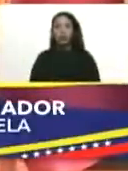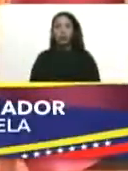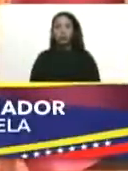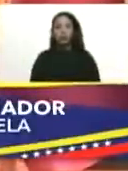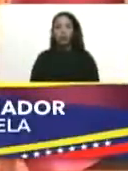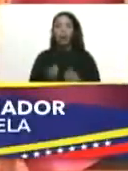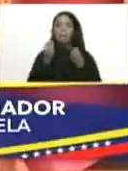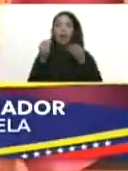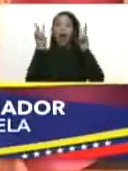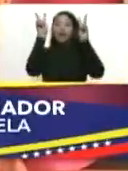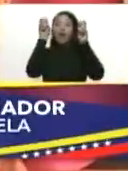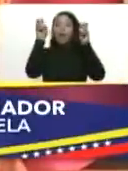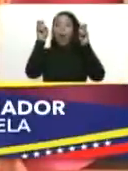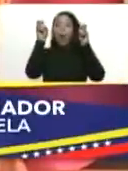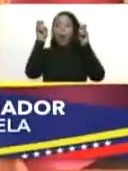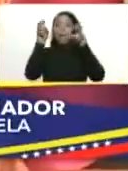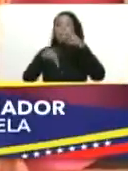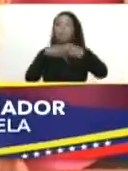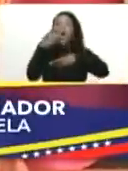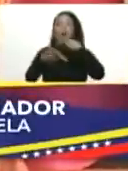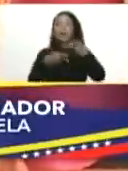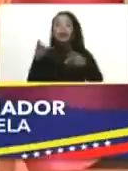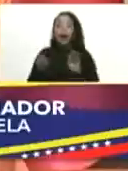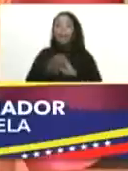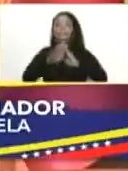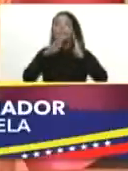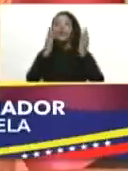para una nueva geopolítica mundial,